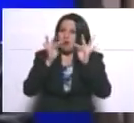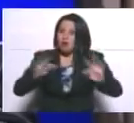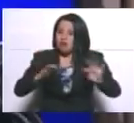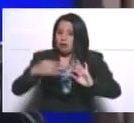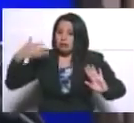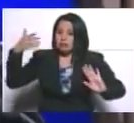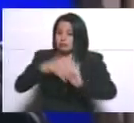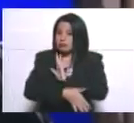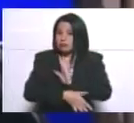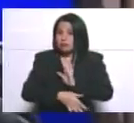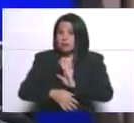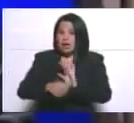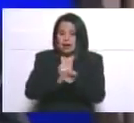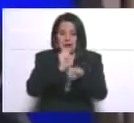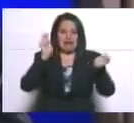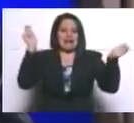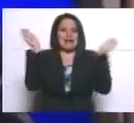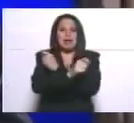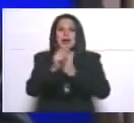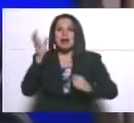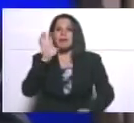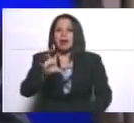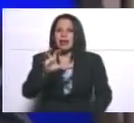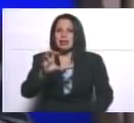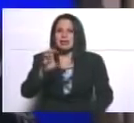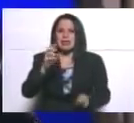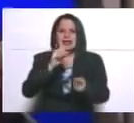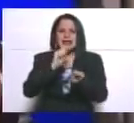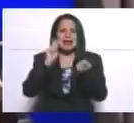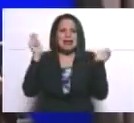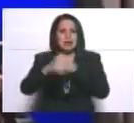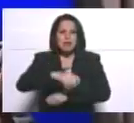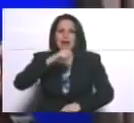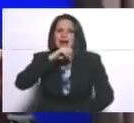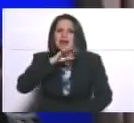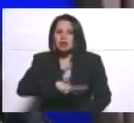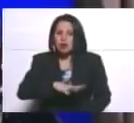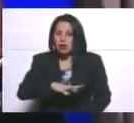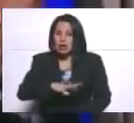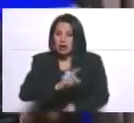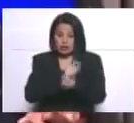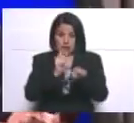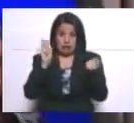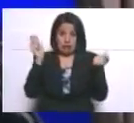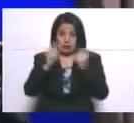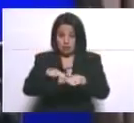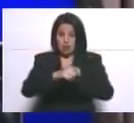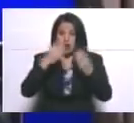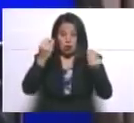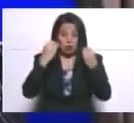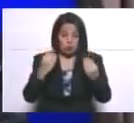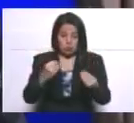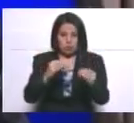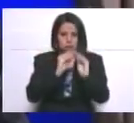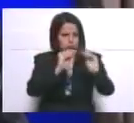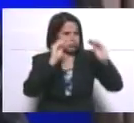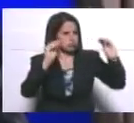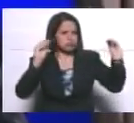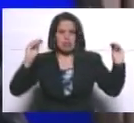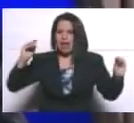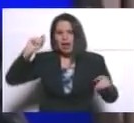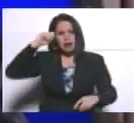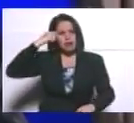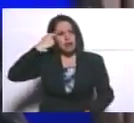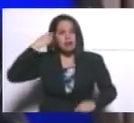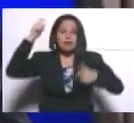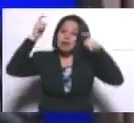la patria. Hay allí un concepto muy importante, Delcy. El padre libertador, llamando a constituyente, como lo recordaba Chávez en el